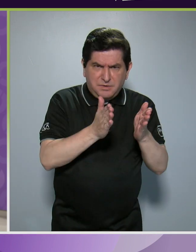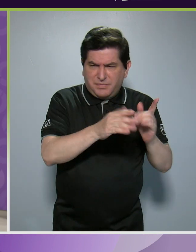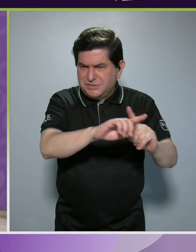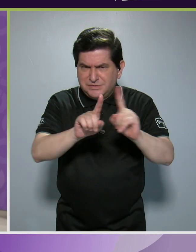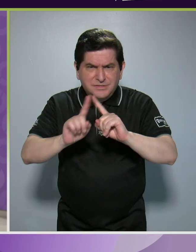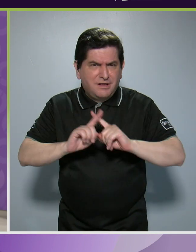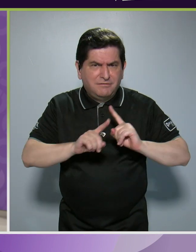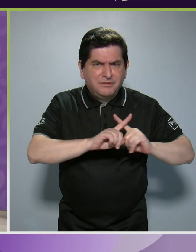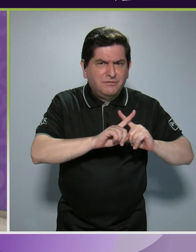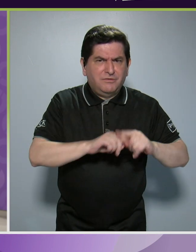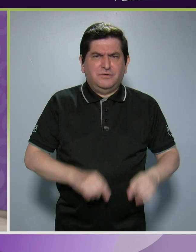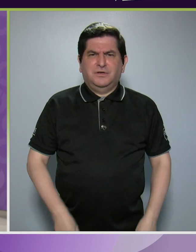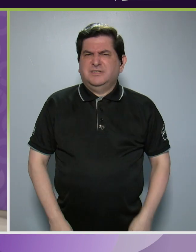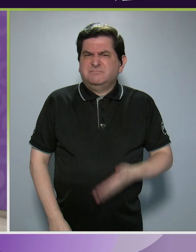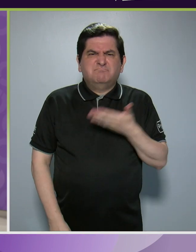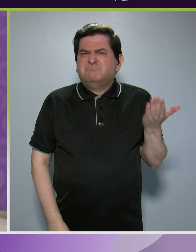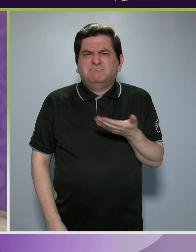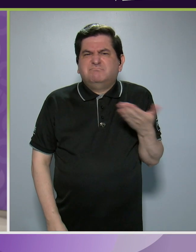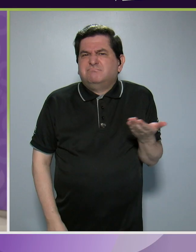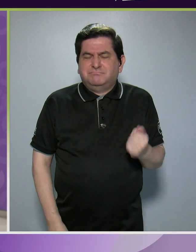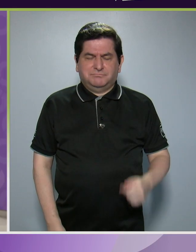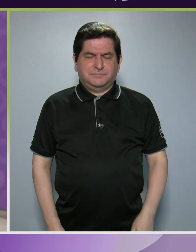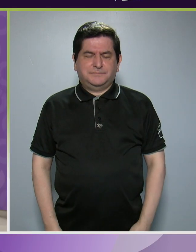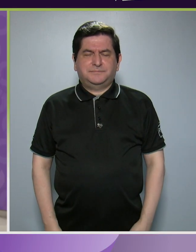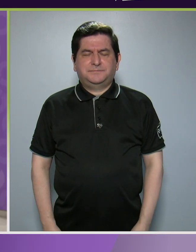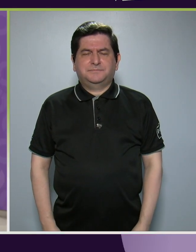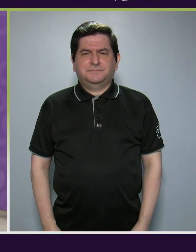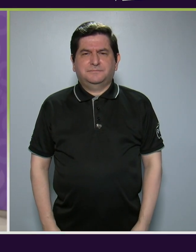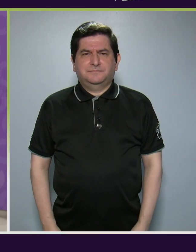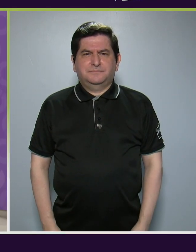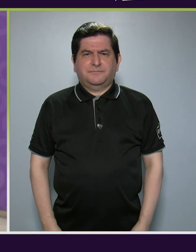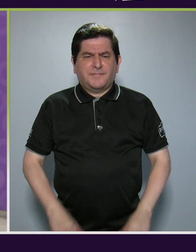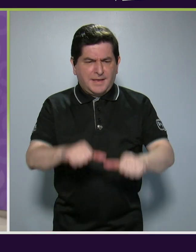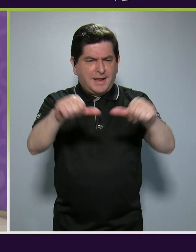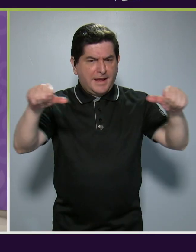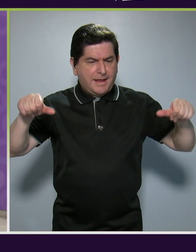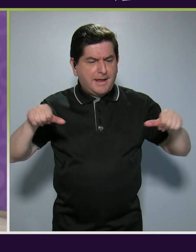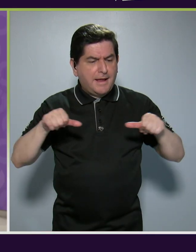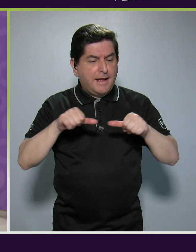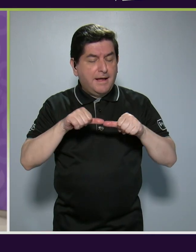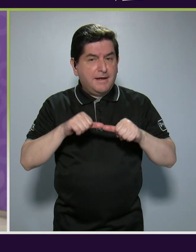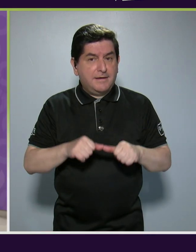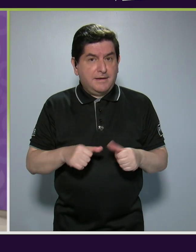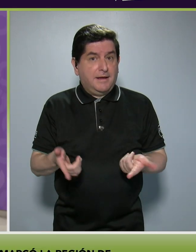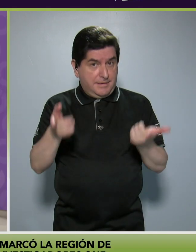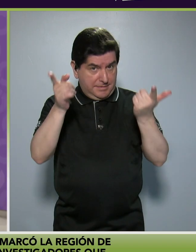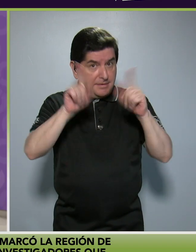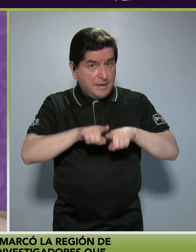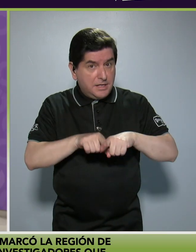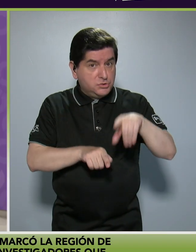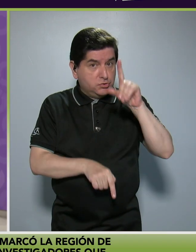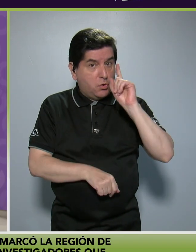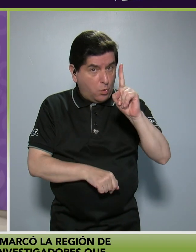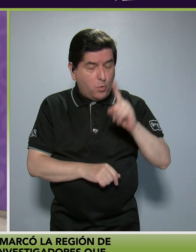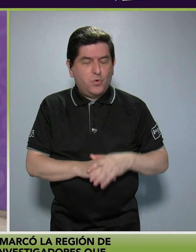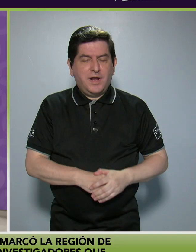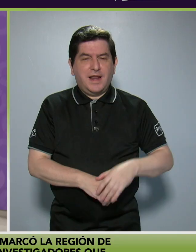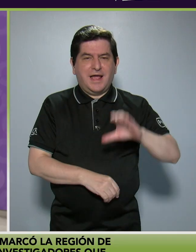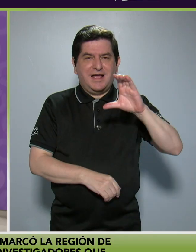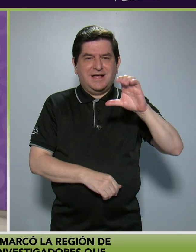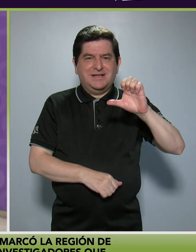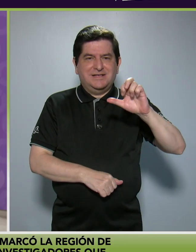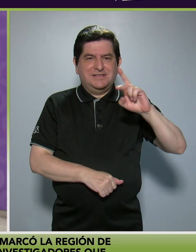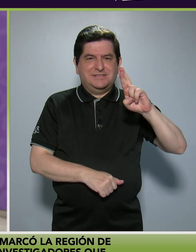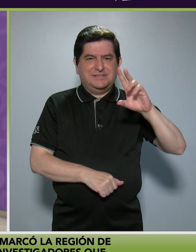investigadores fue justamente que había zonas, y que en este caso una de ellas era Cerdeña en